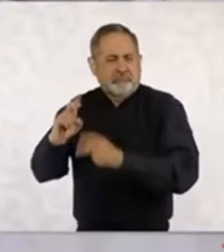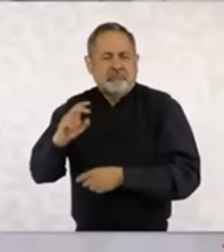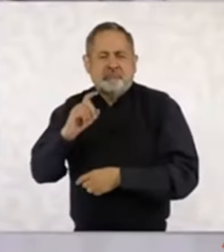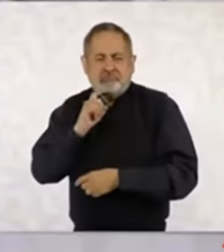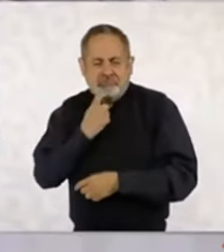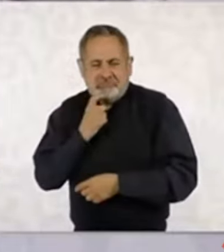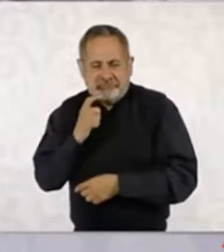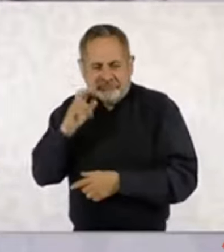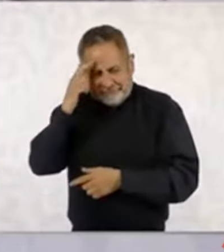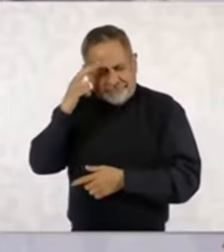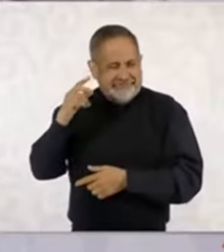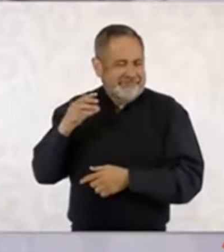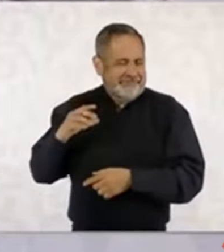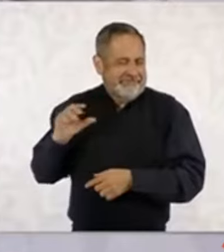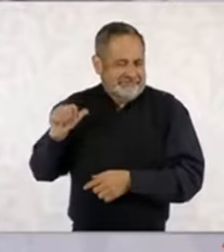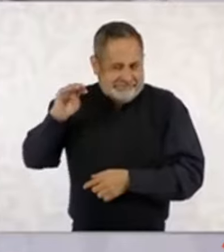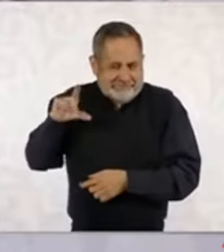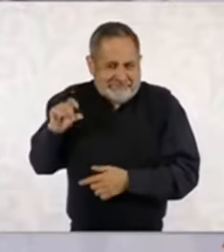lo que fue